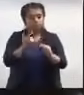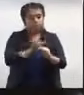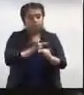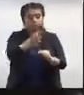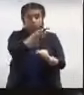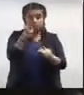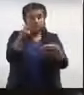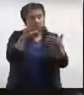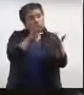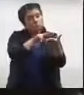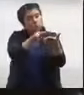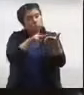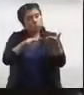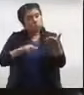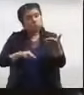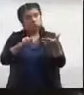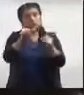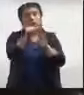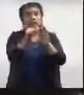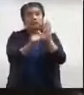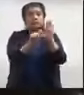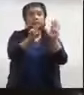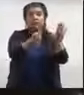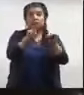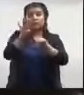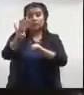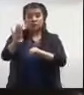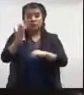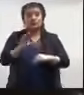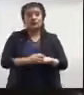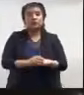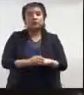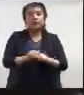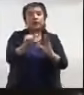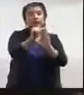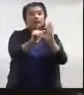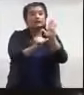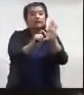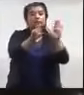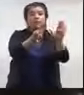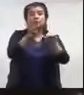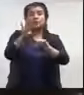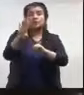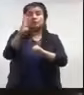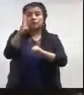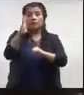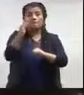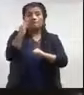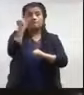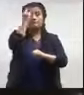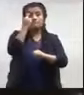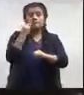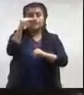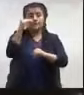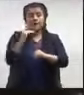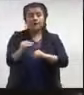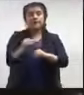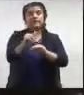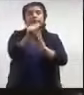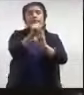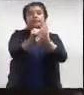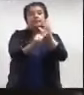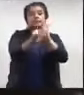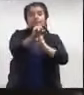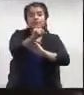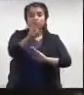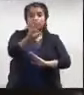mano. Lean el artículo 74, el artículo 74 bis y el artículo